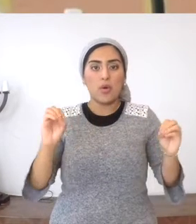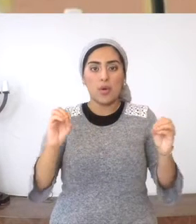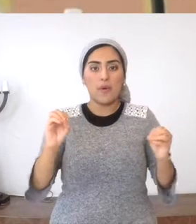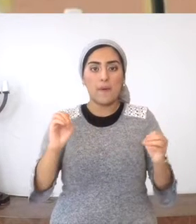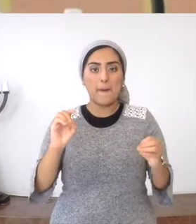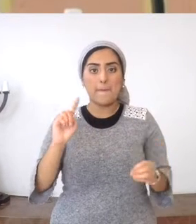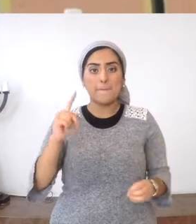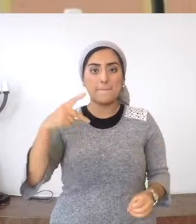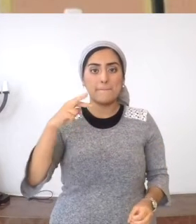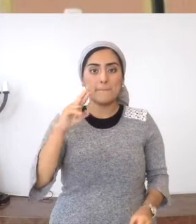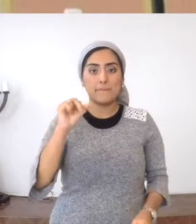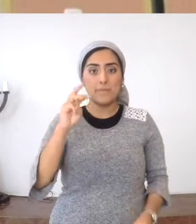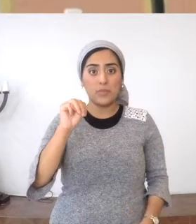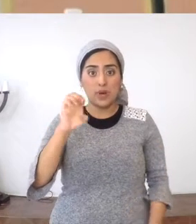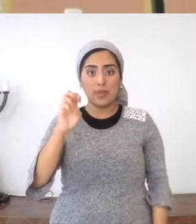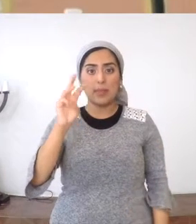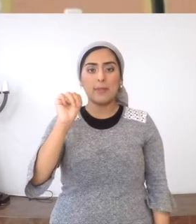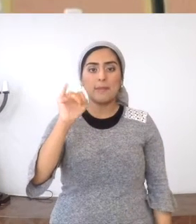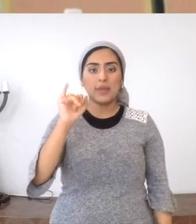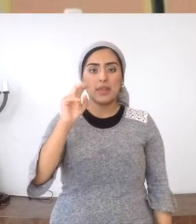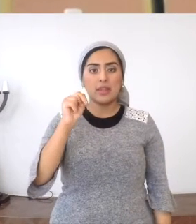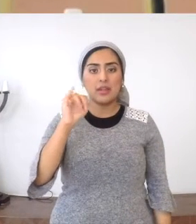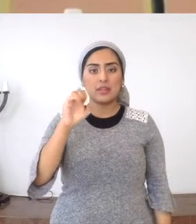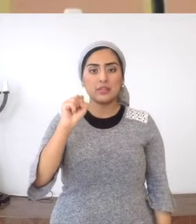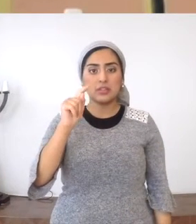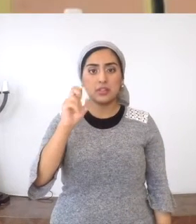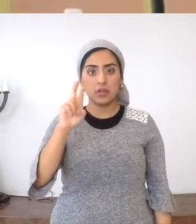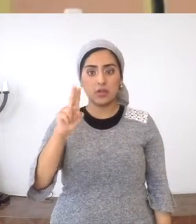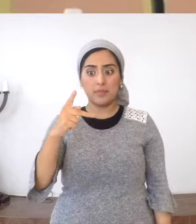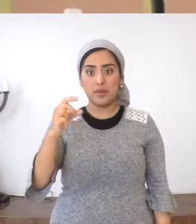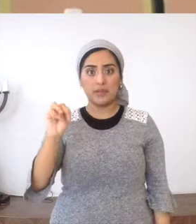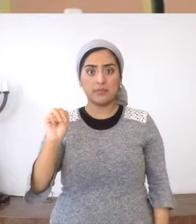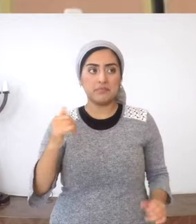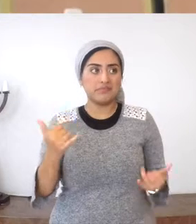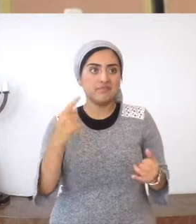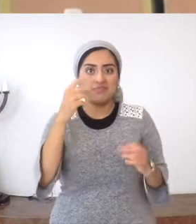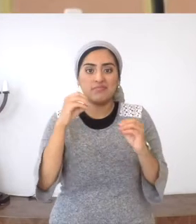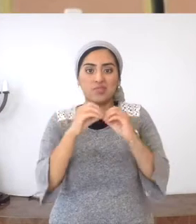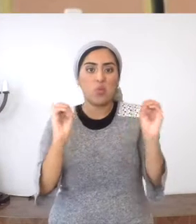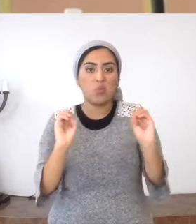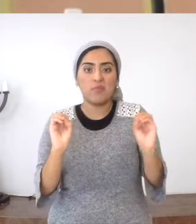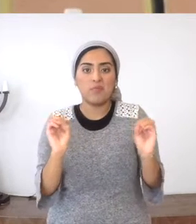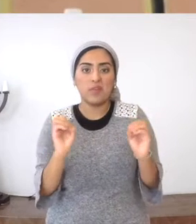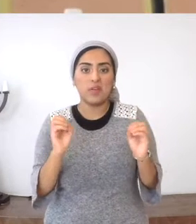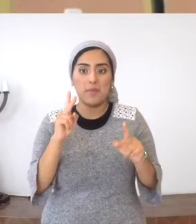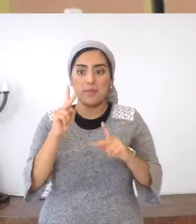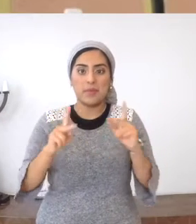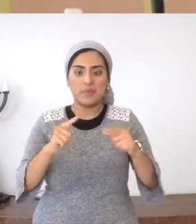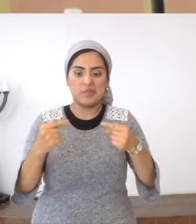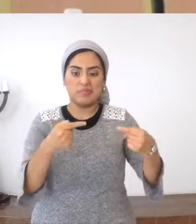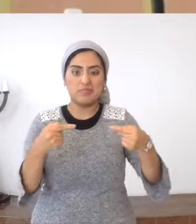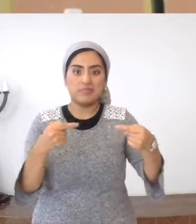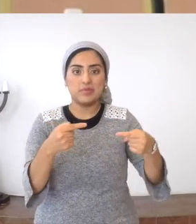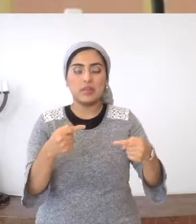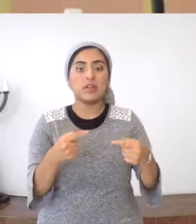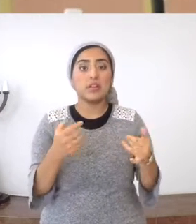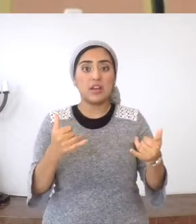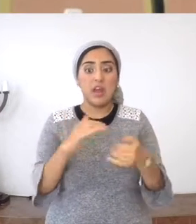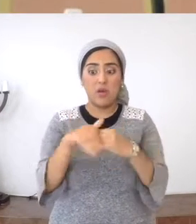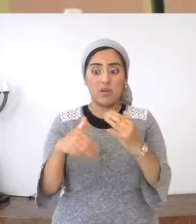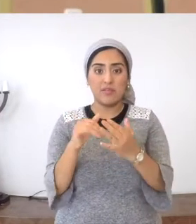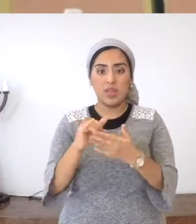Ahorita no hay Primer Ministro O sea Nadie manda Está Está totalmente Dividido Todo Entonces